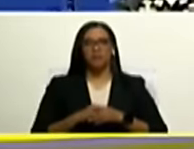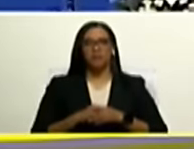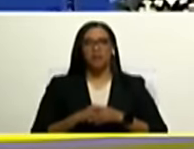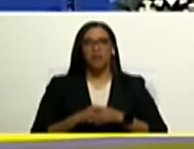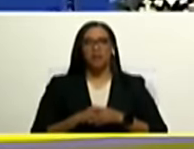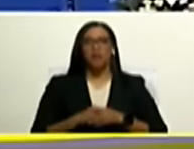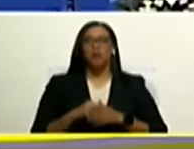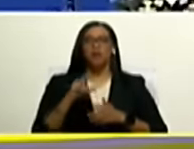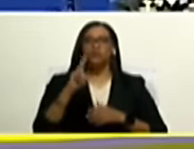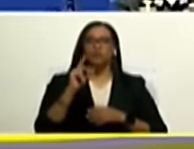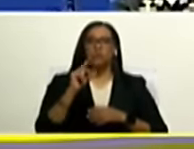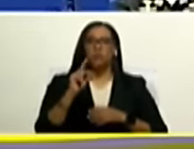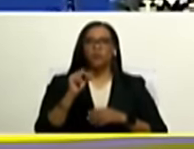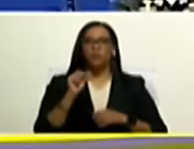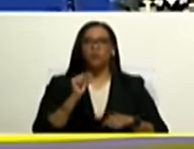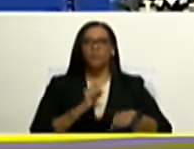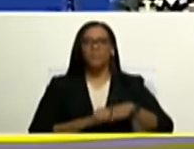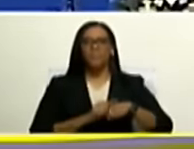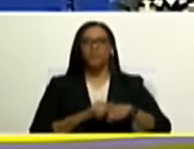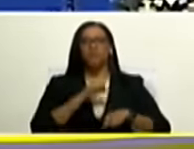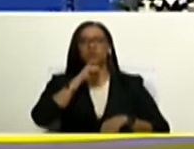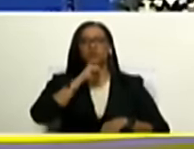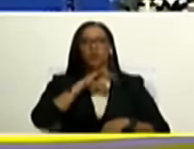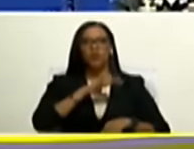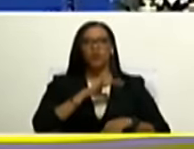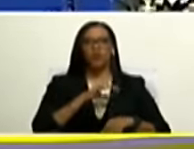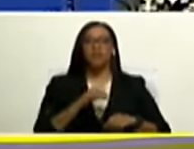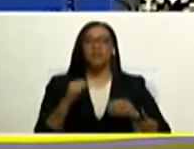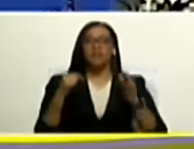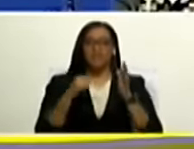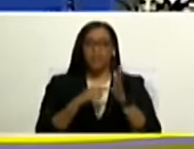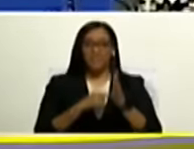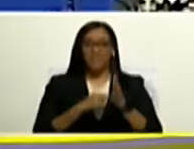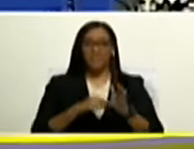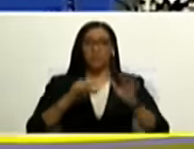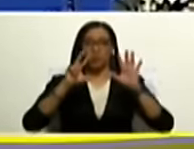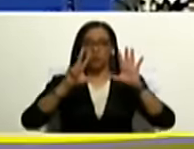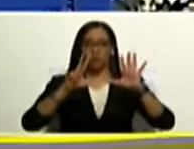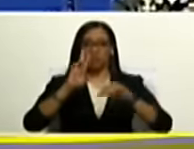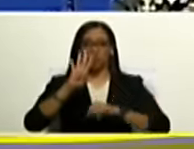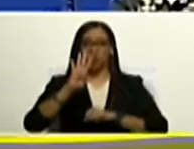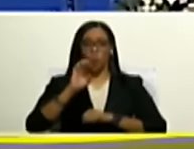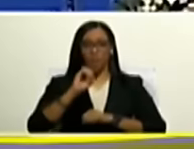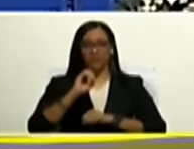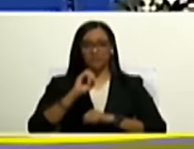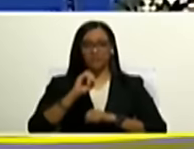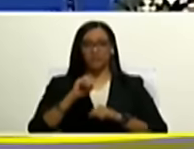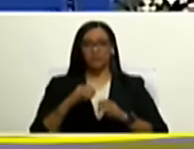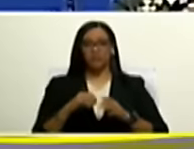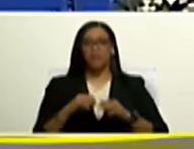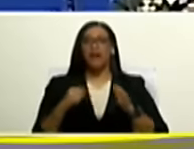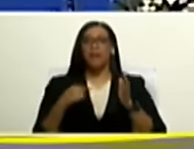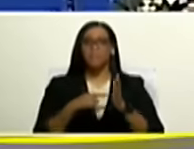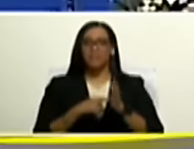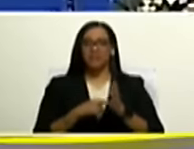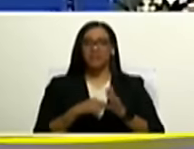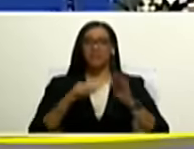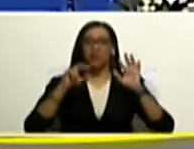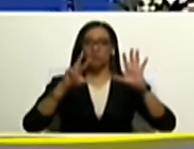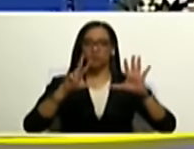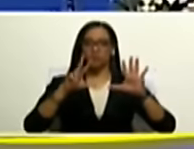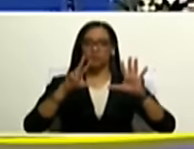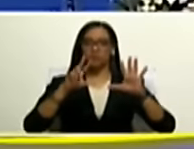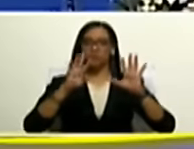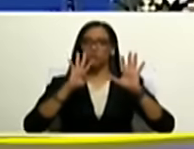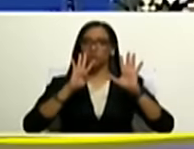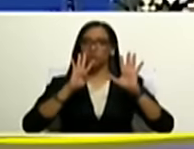Un segundo momento histórico de 1840 a